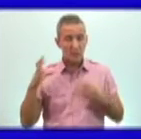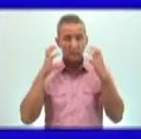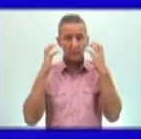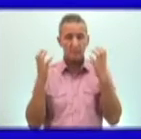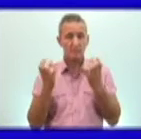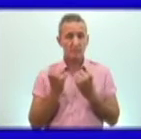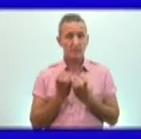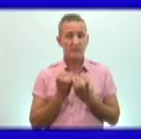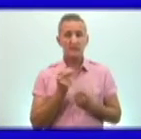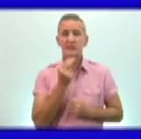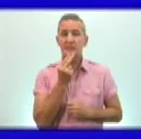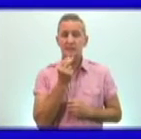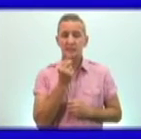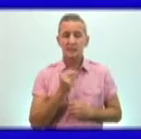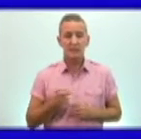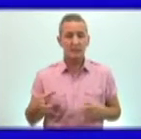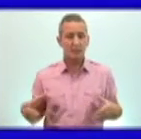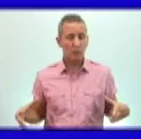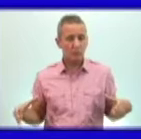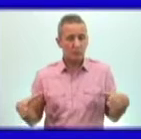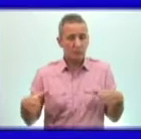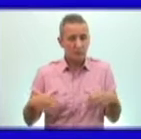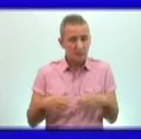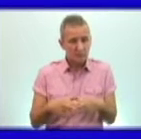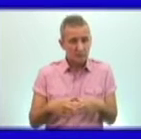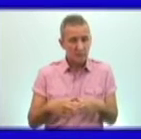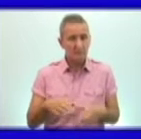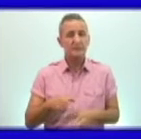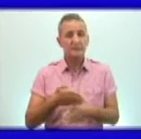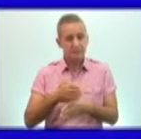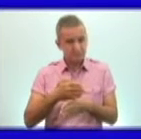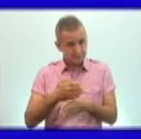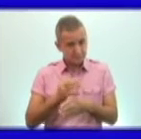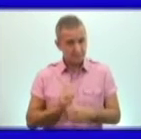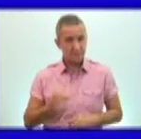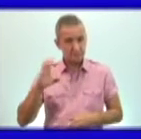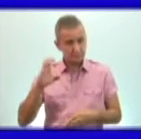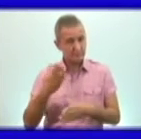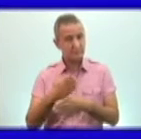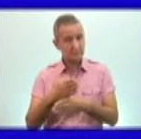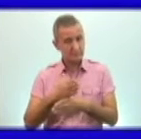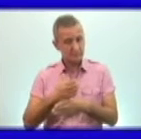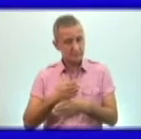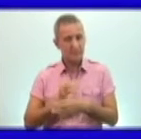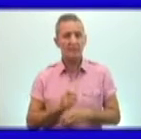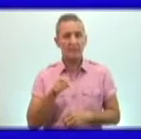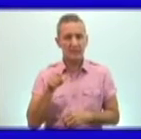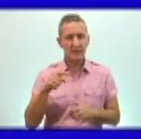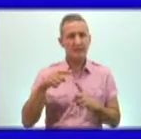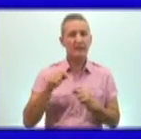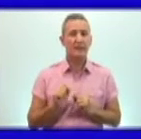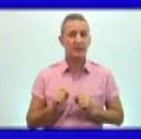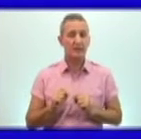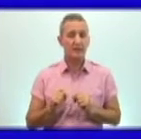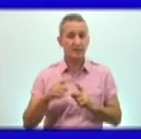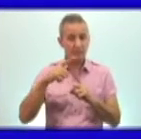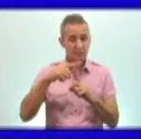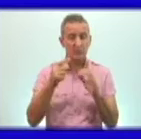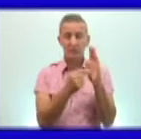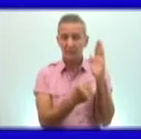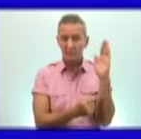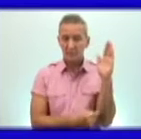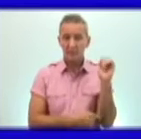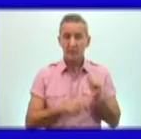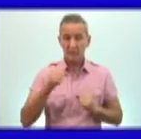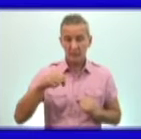se concreta esos variables, conceptos, esos términos en la realidad